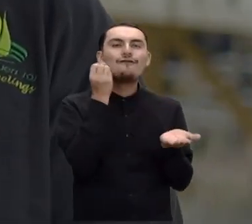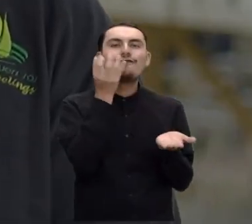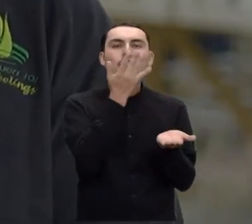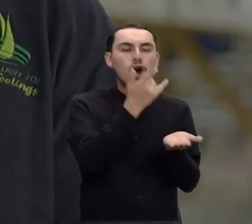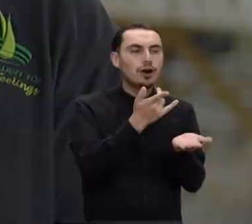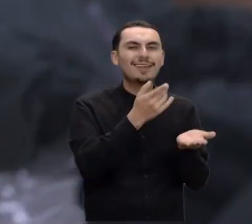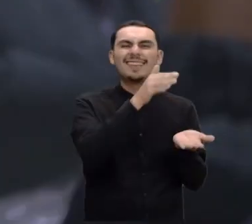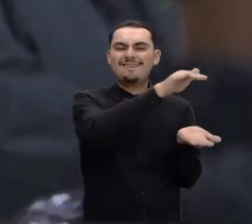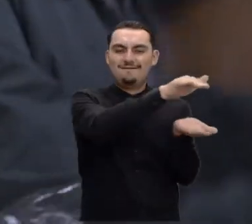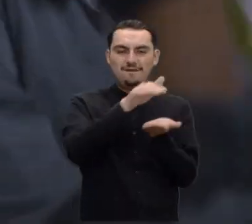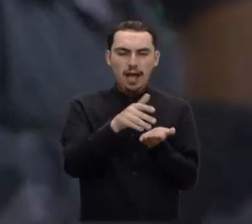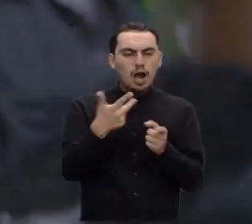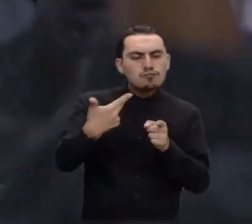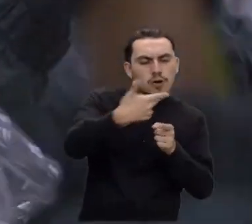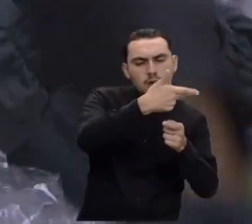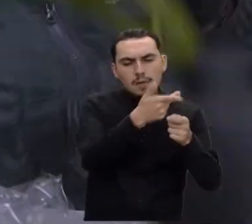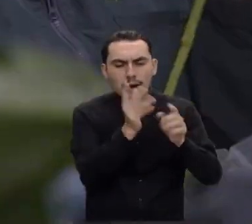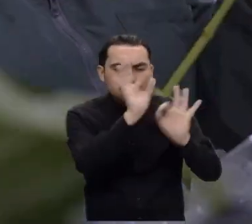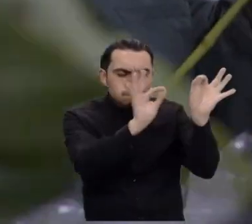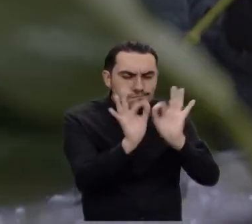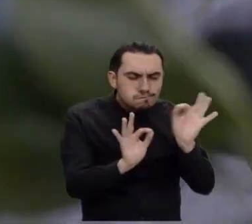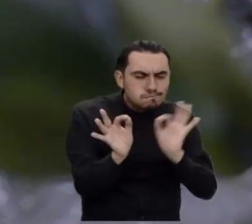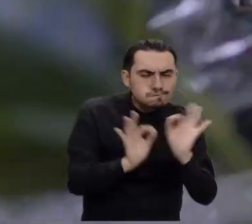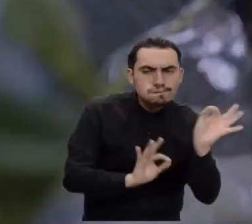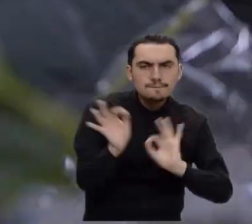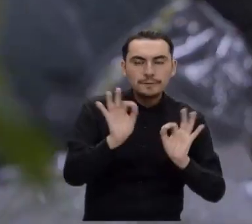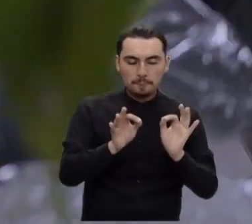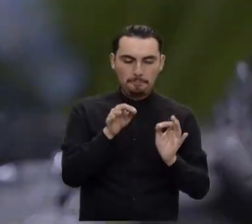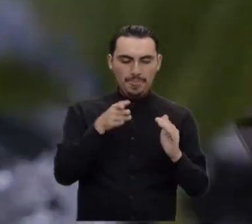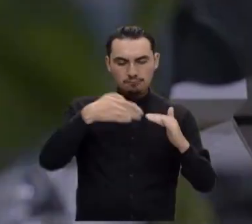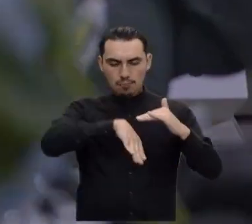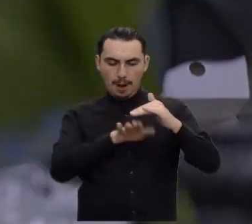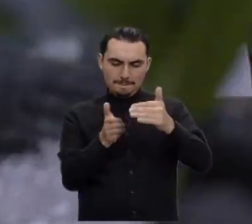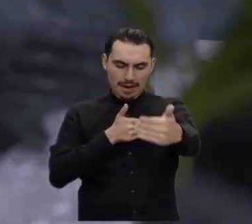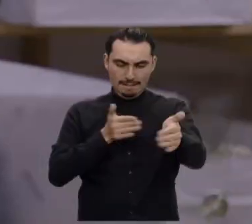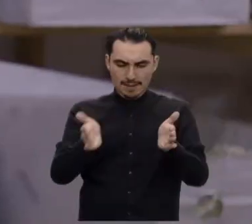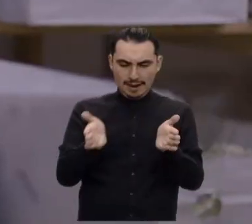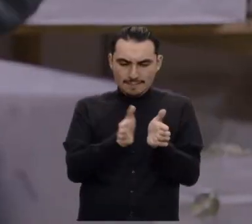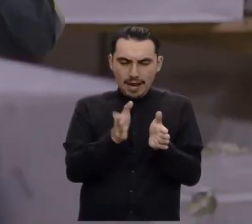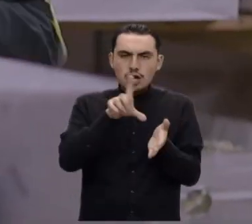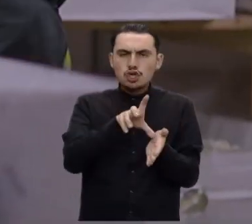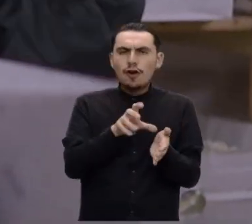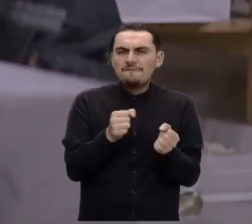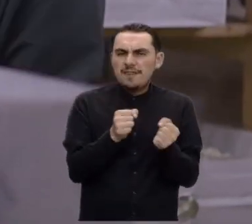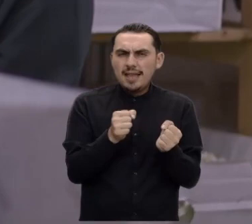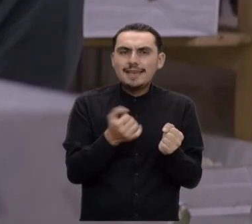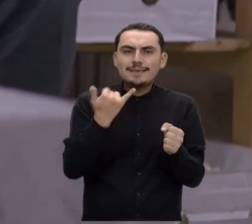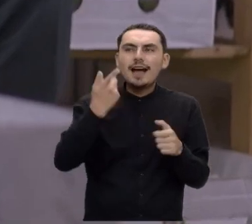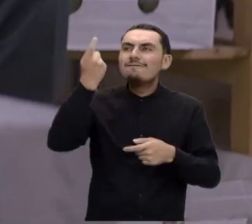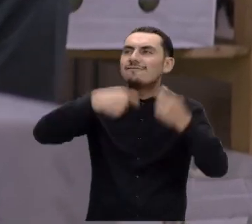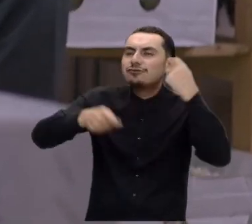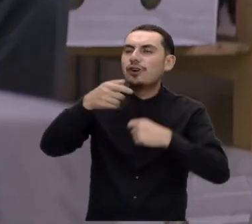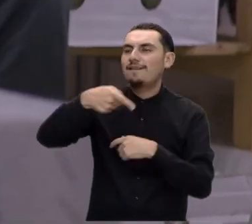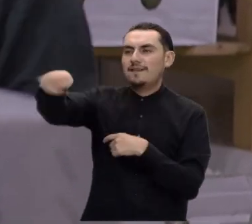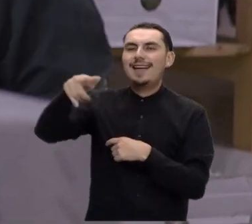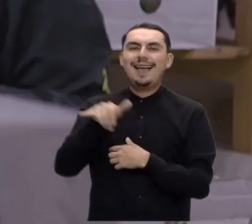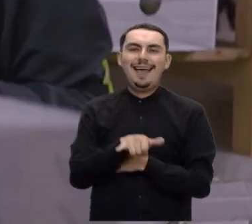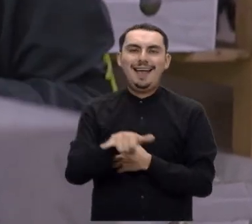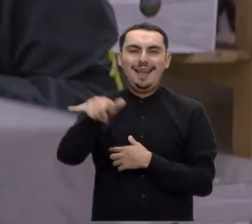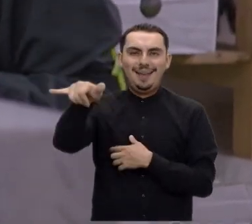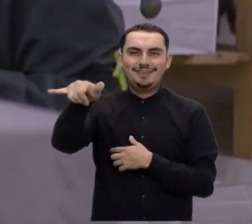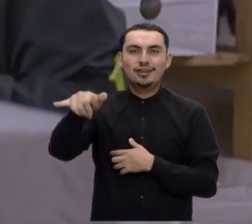Recibimos flor, la maquillamos, la mejoramos, la empacamos, la enfriamos y la despachamos hacia el